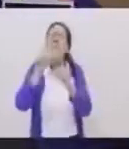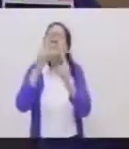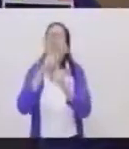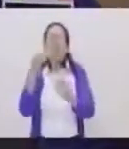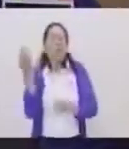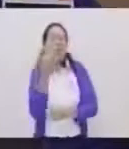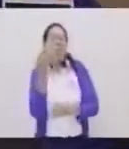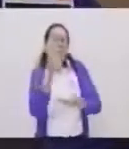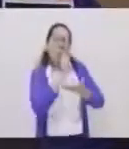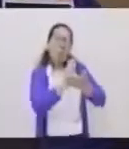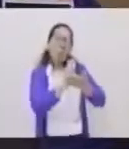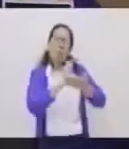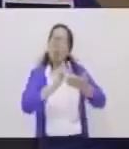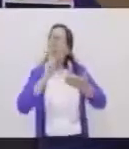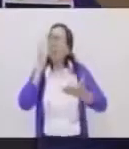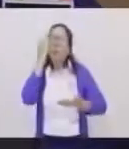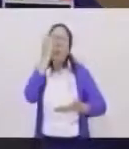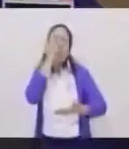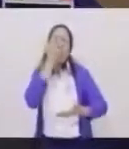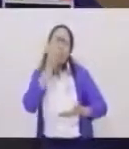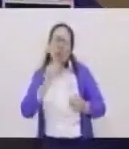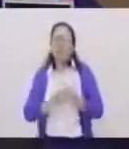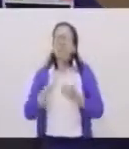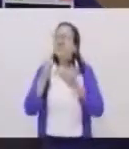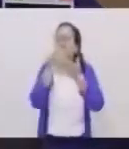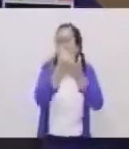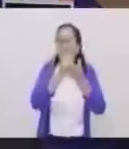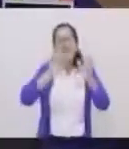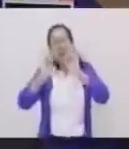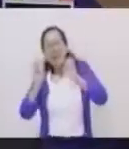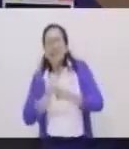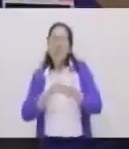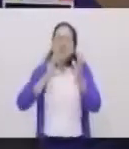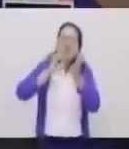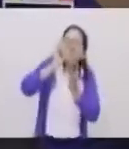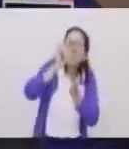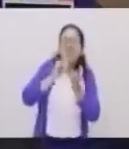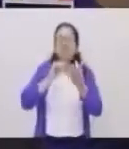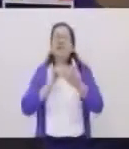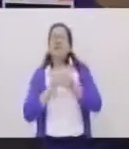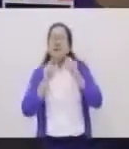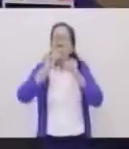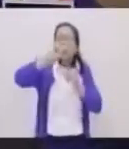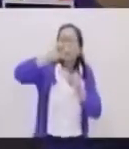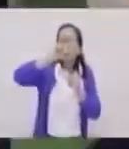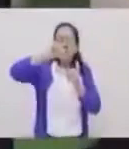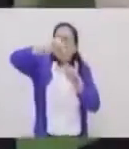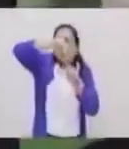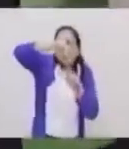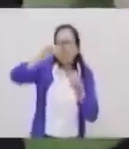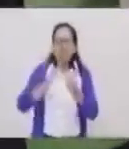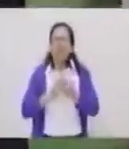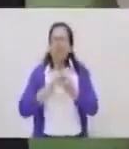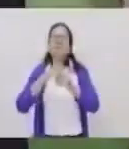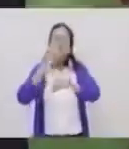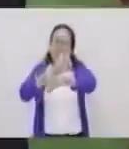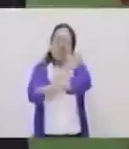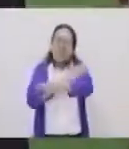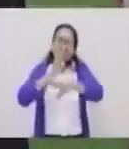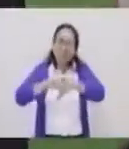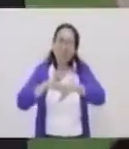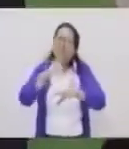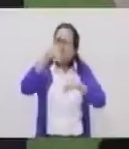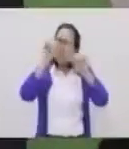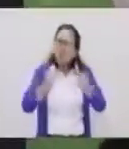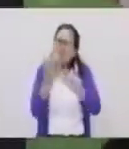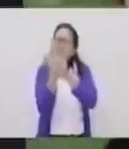Con la letra mucho más hermosa o muy hermosa como la que tú deseas. Entonces, Entonces, como te dije anteriormente,